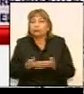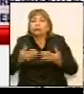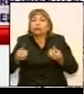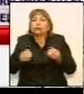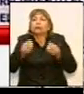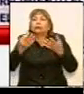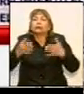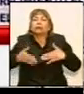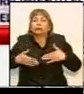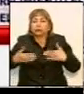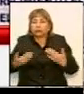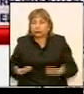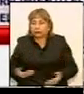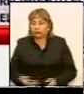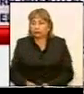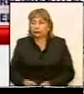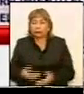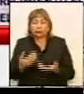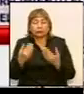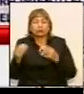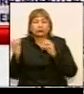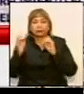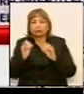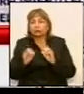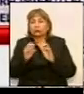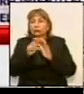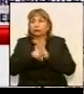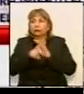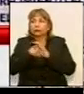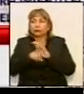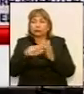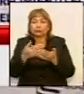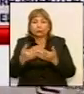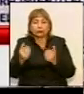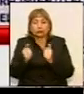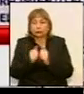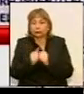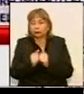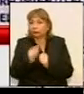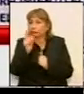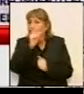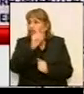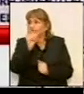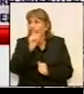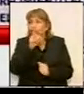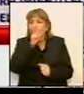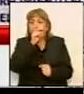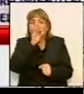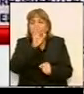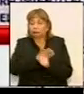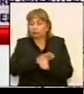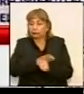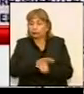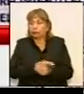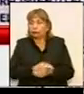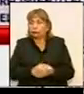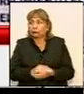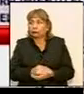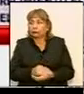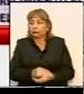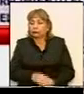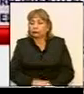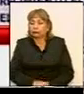podría generar la minería en ingresos fiscales si se cumplen ciertos supuestos? Entonces, aquí